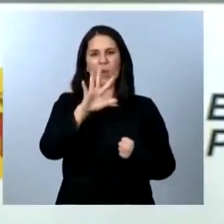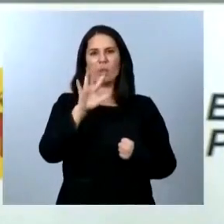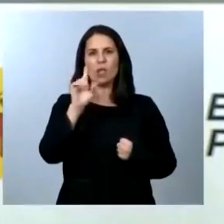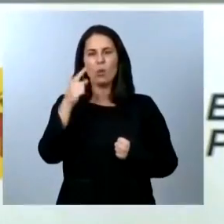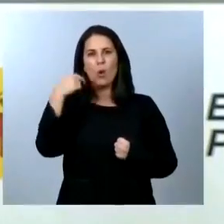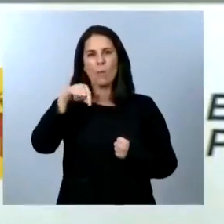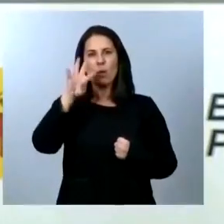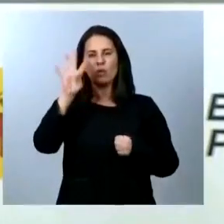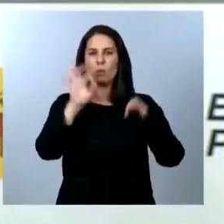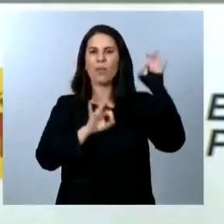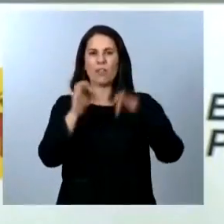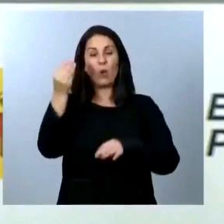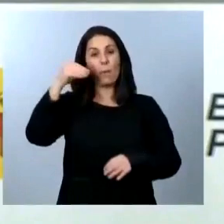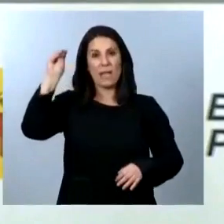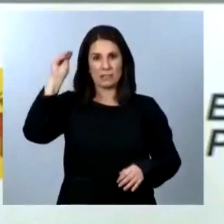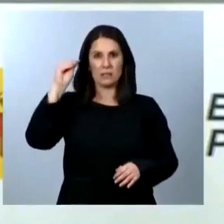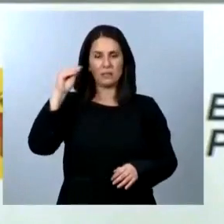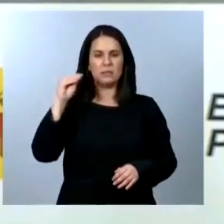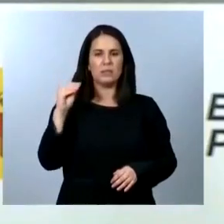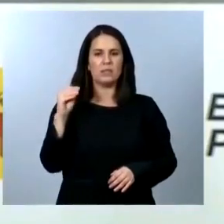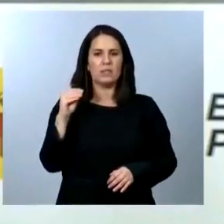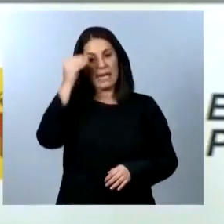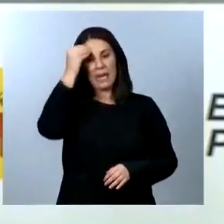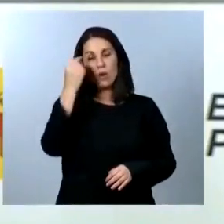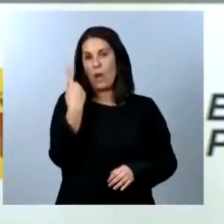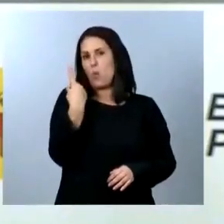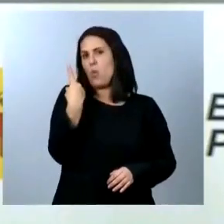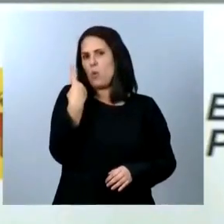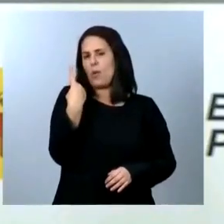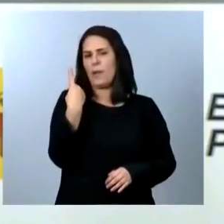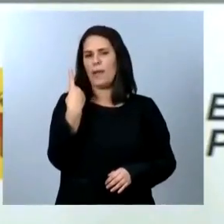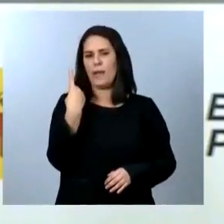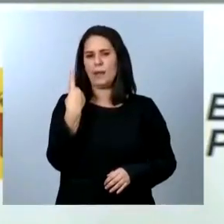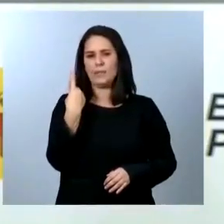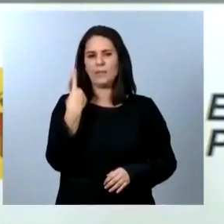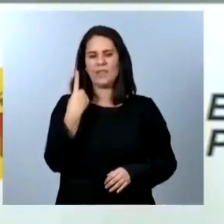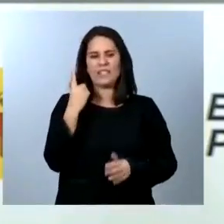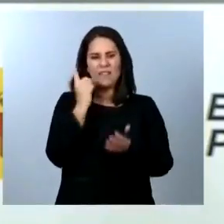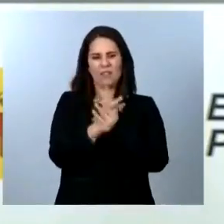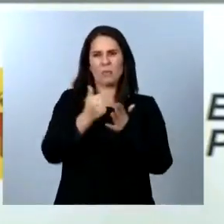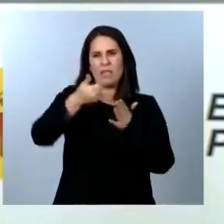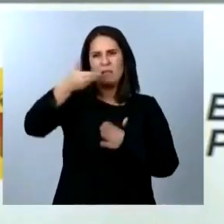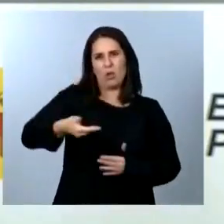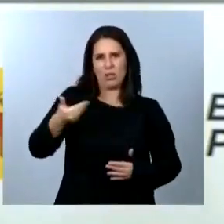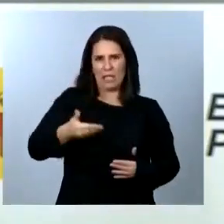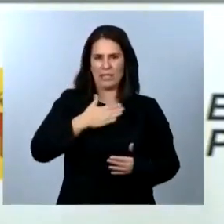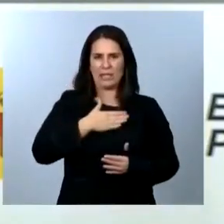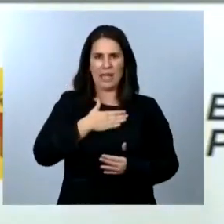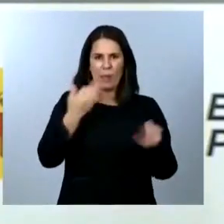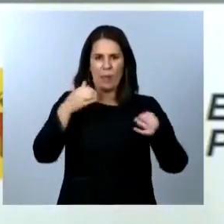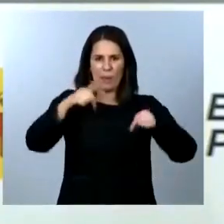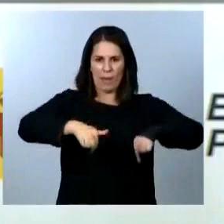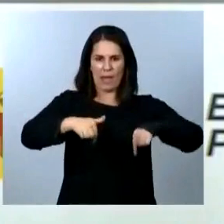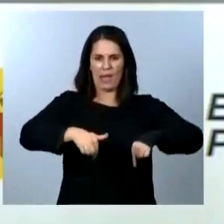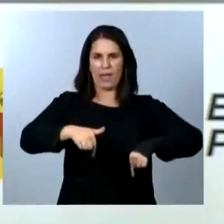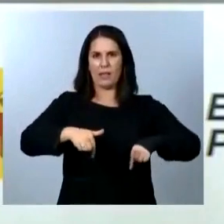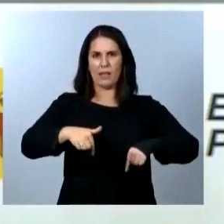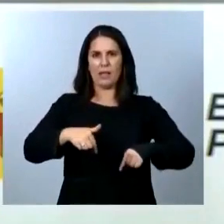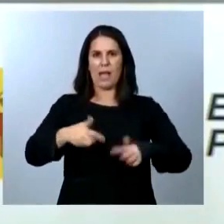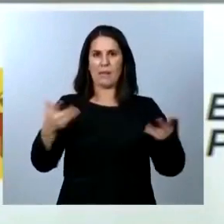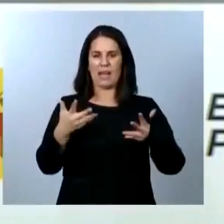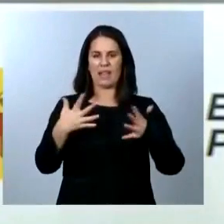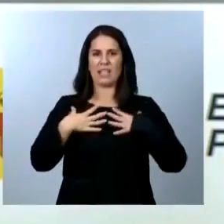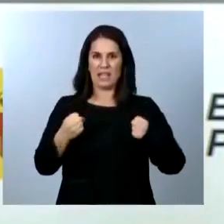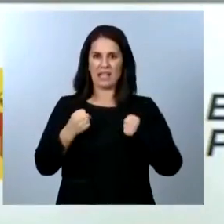151,4% más. Creo que uno de los grandes desafíos, de las grandes lecciones que tenemos que sacar de esta emergencia sanitaria, económica y